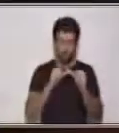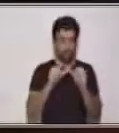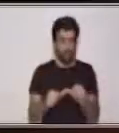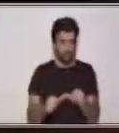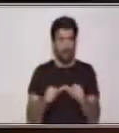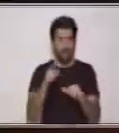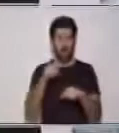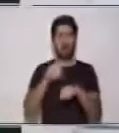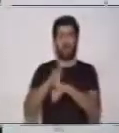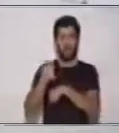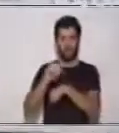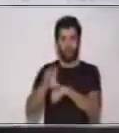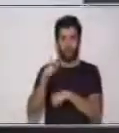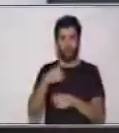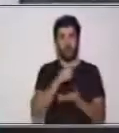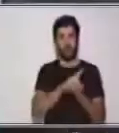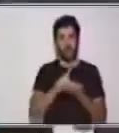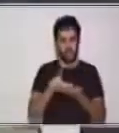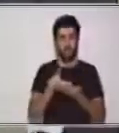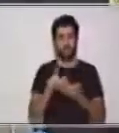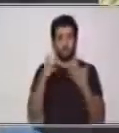nuestras recomendaciones higiénicas.